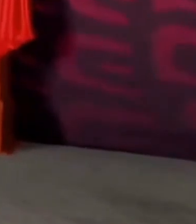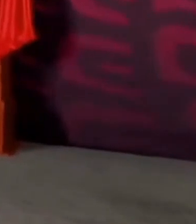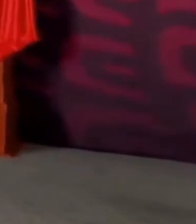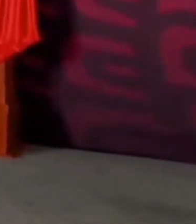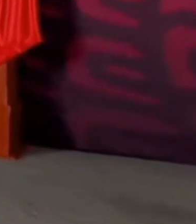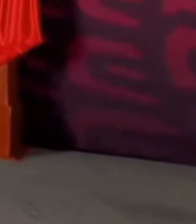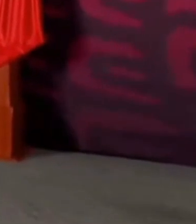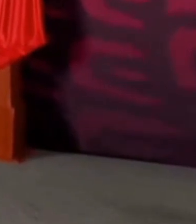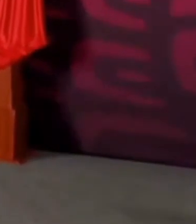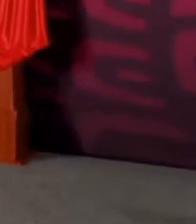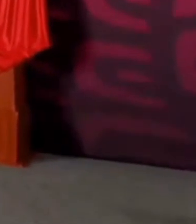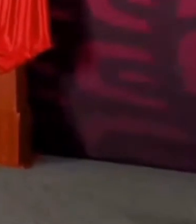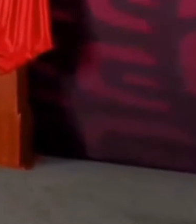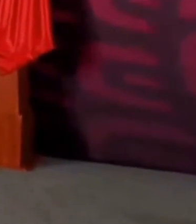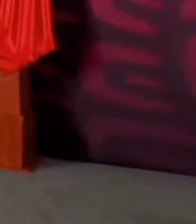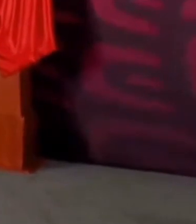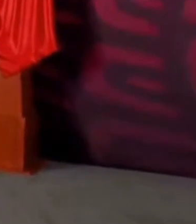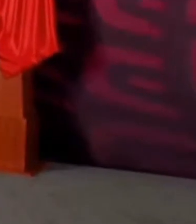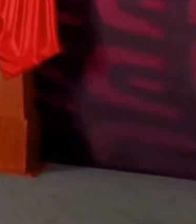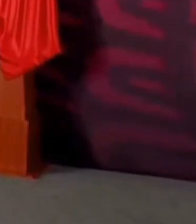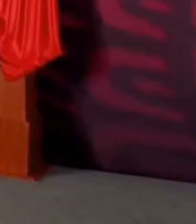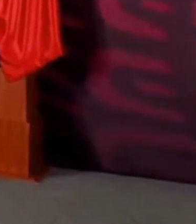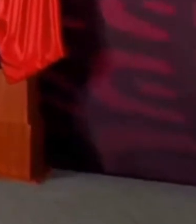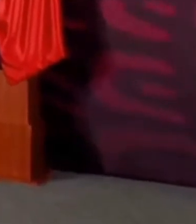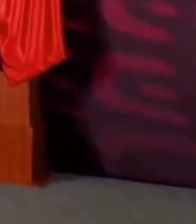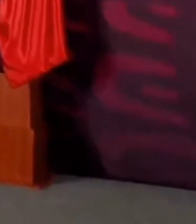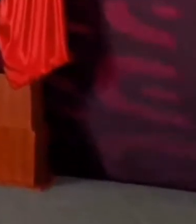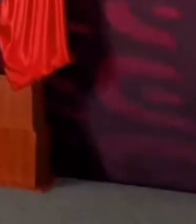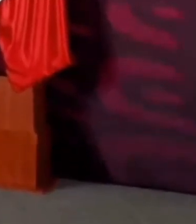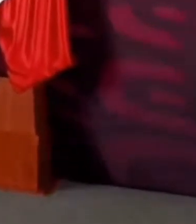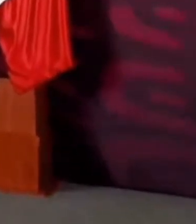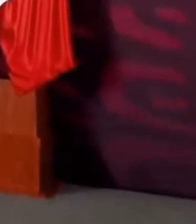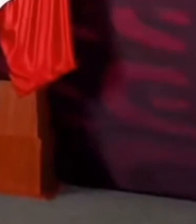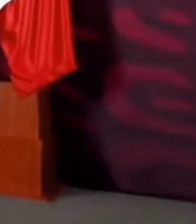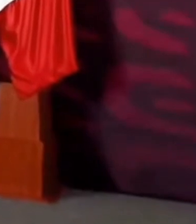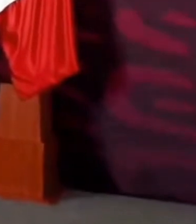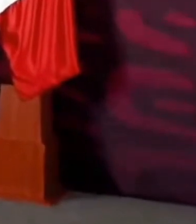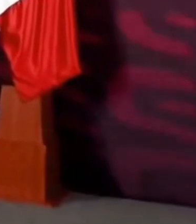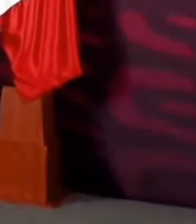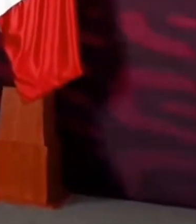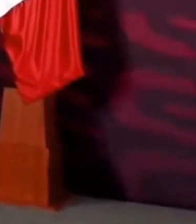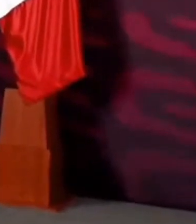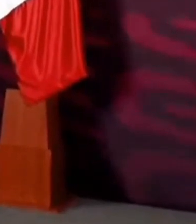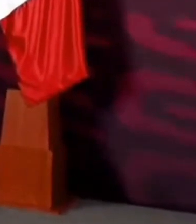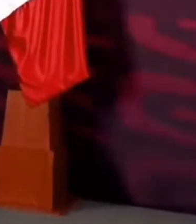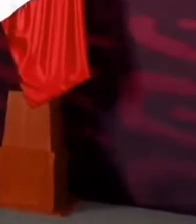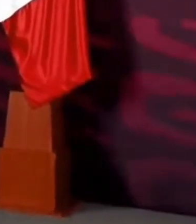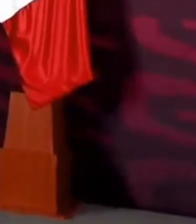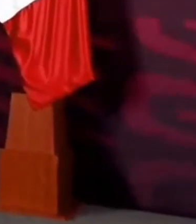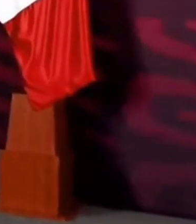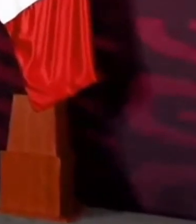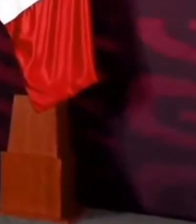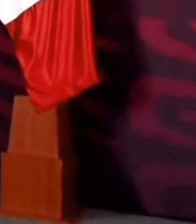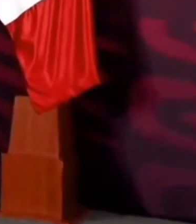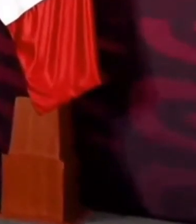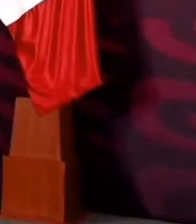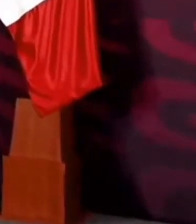Bueno, vamos a informar, como lo hacemos cada 15 días,